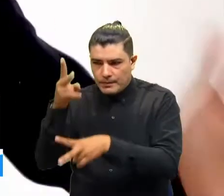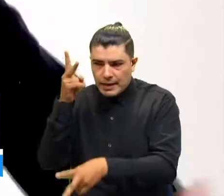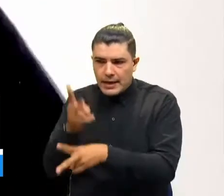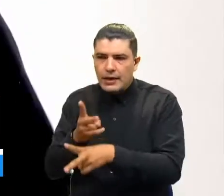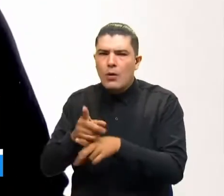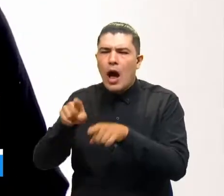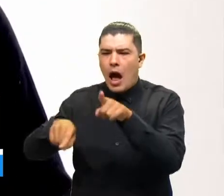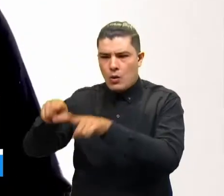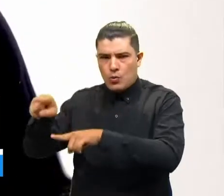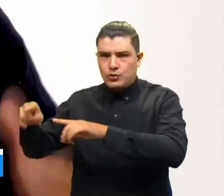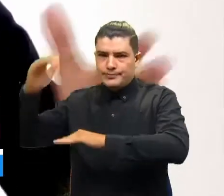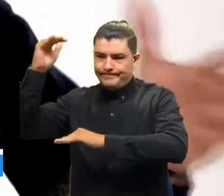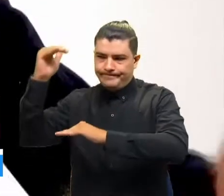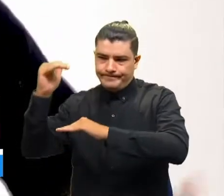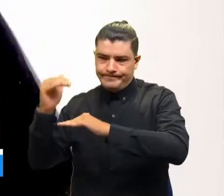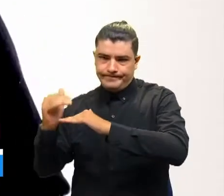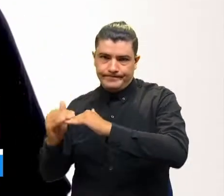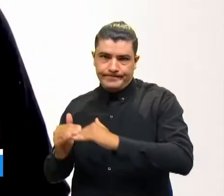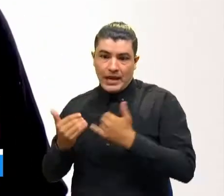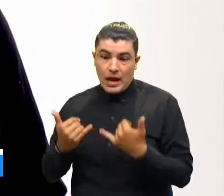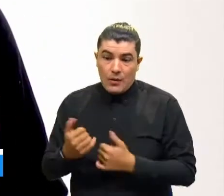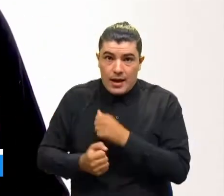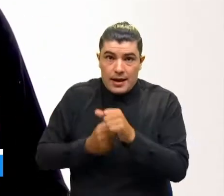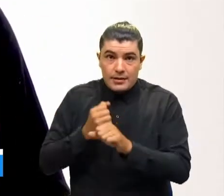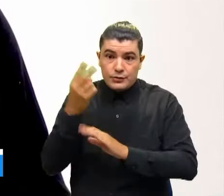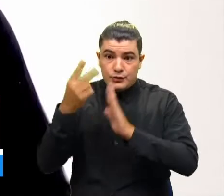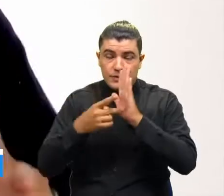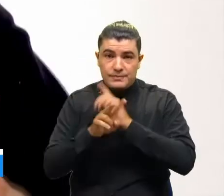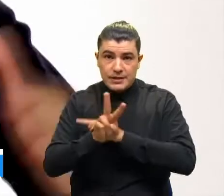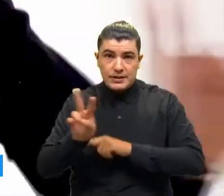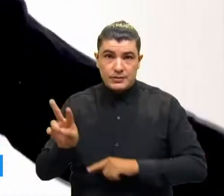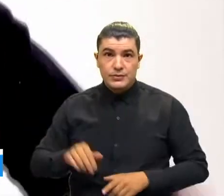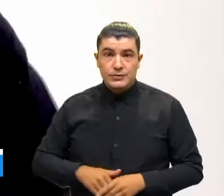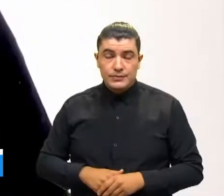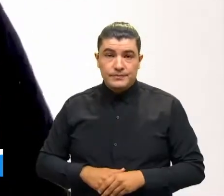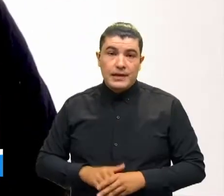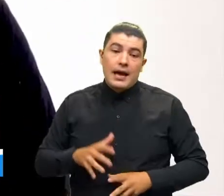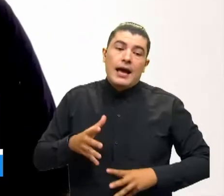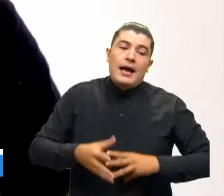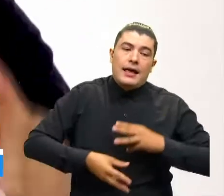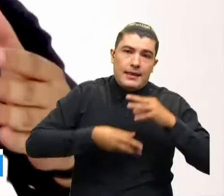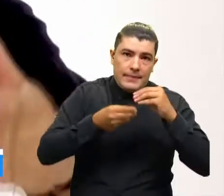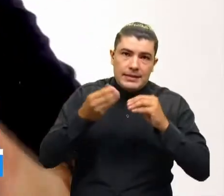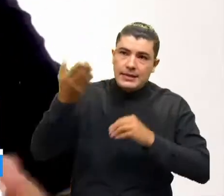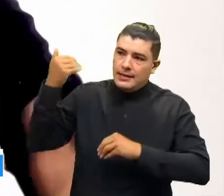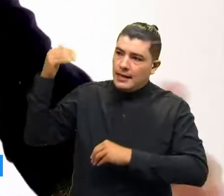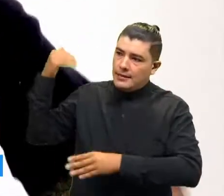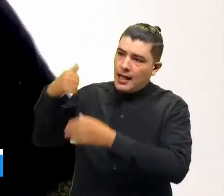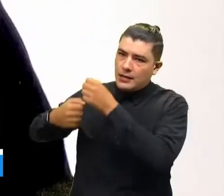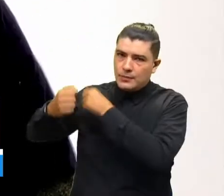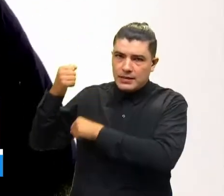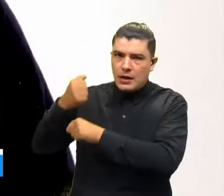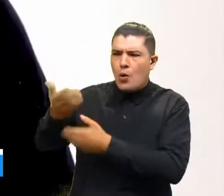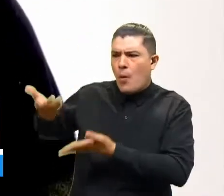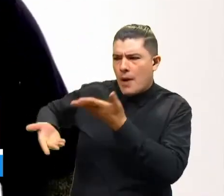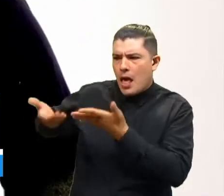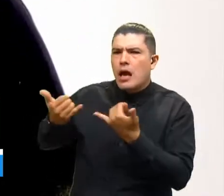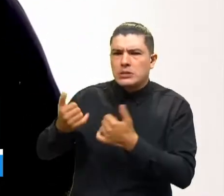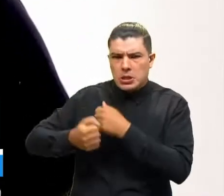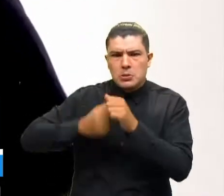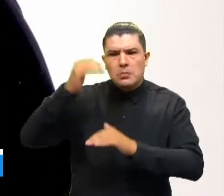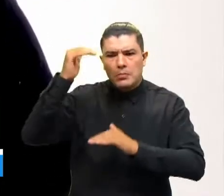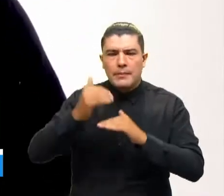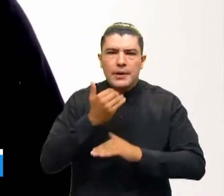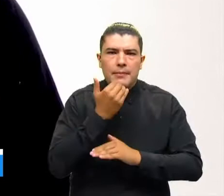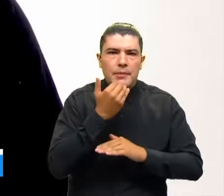con respecto no solamente al mismo periodo de tiempo del año pasado, sino también de años anteriores. Unos delitos, por ejemplo,